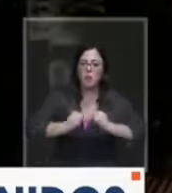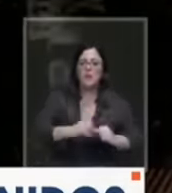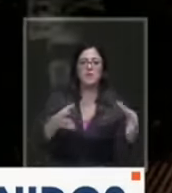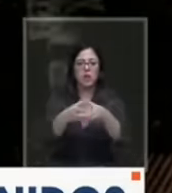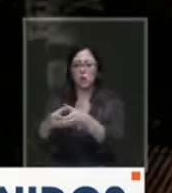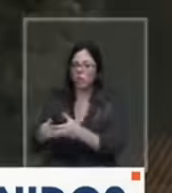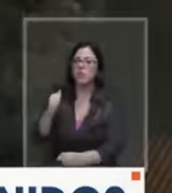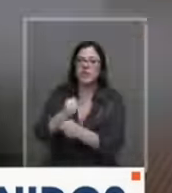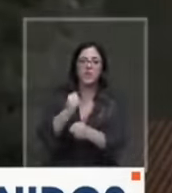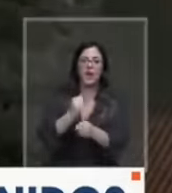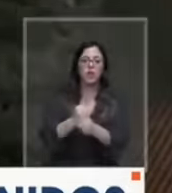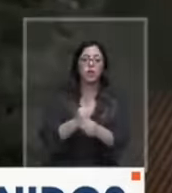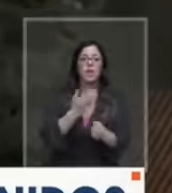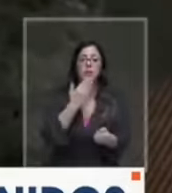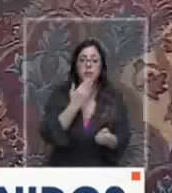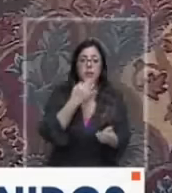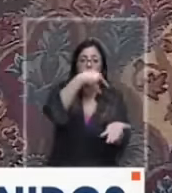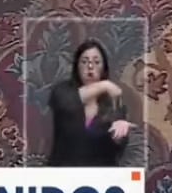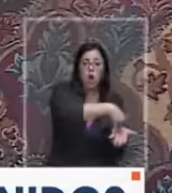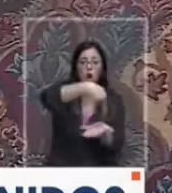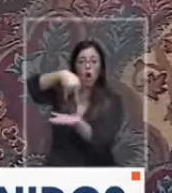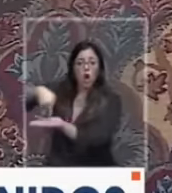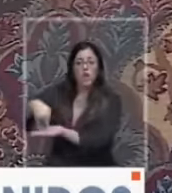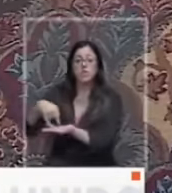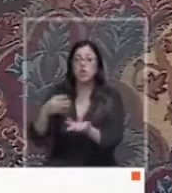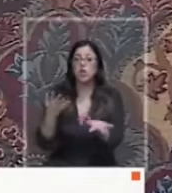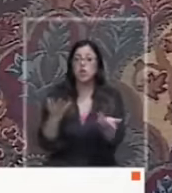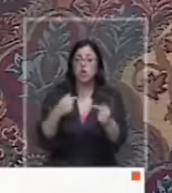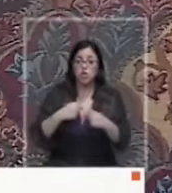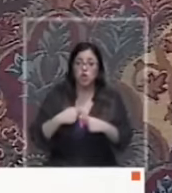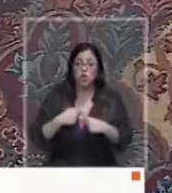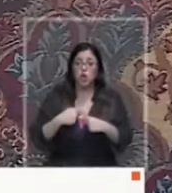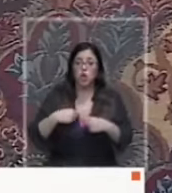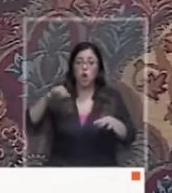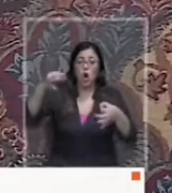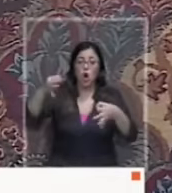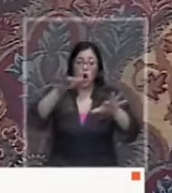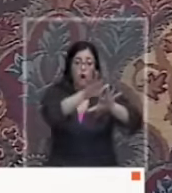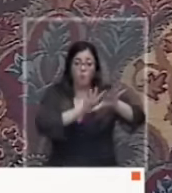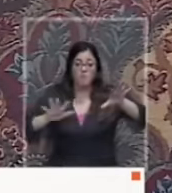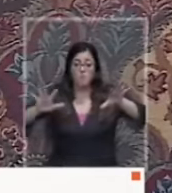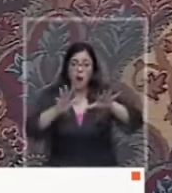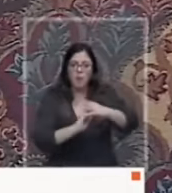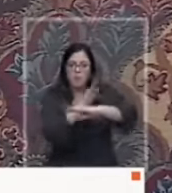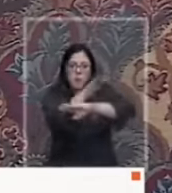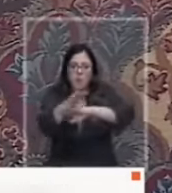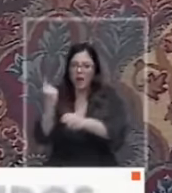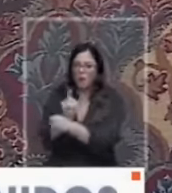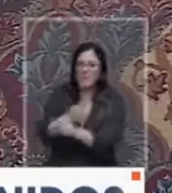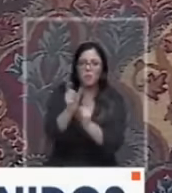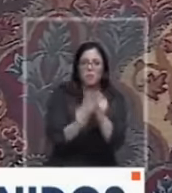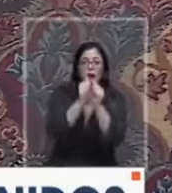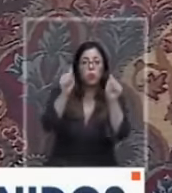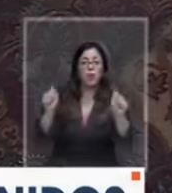trabajadores ambos congresos muchas veces yo tuve que ir con mapa a conversar con algunas autoridades para